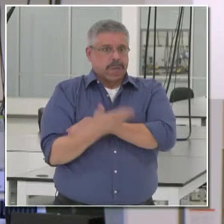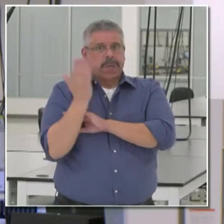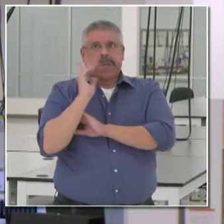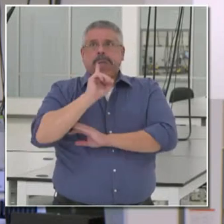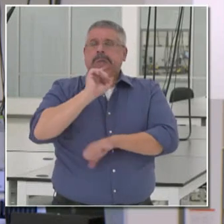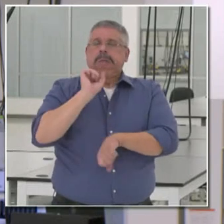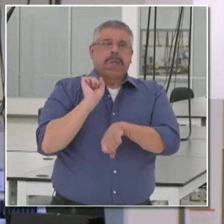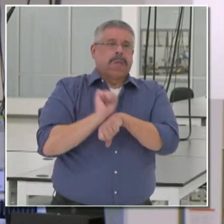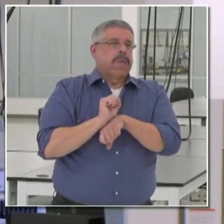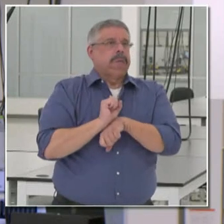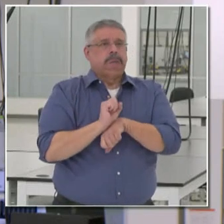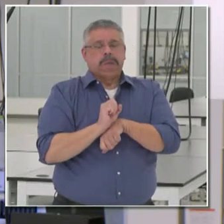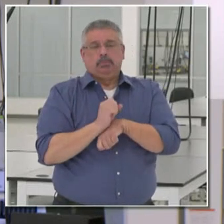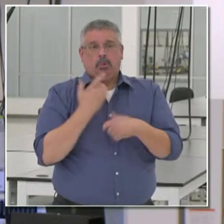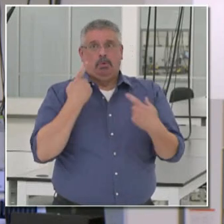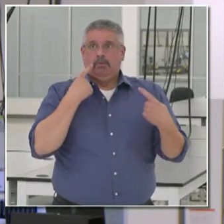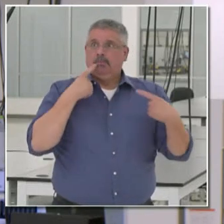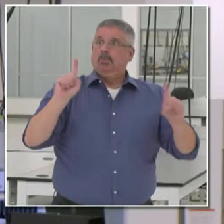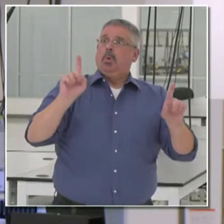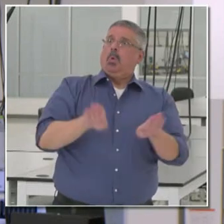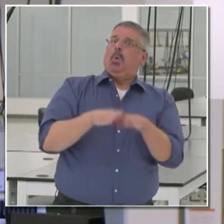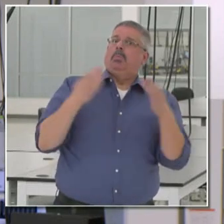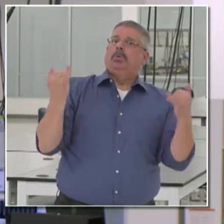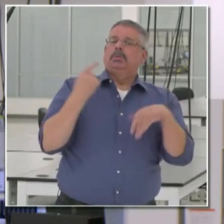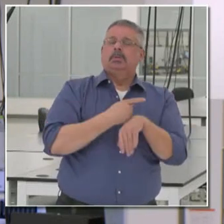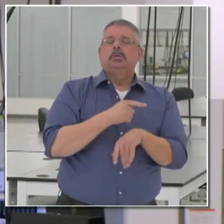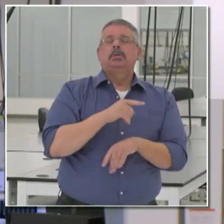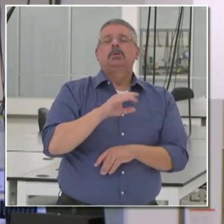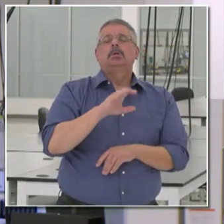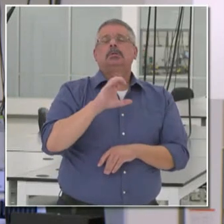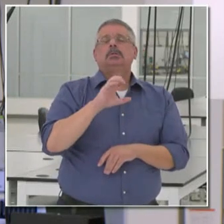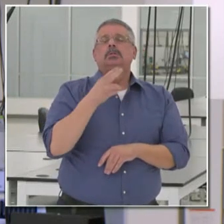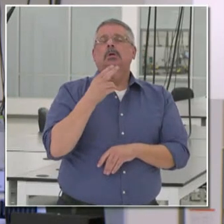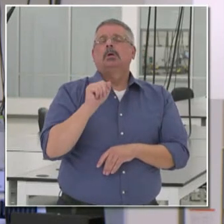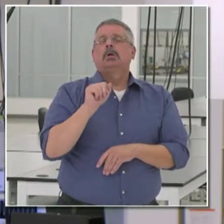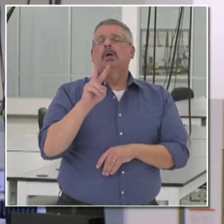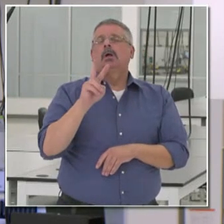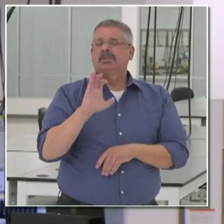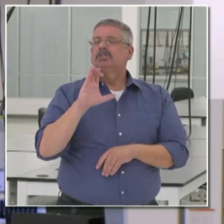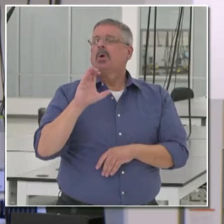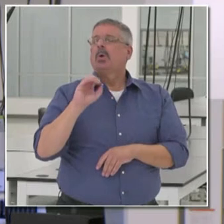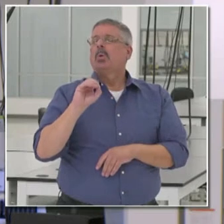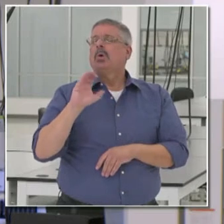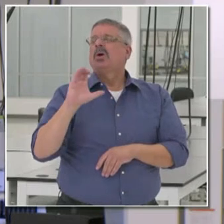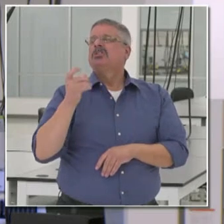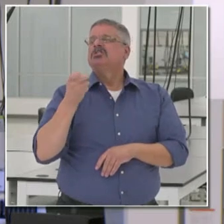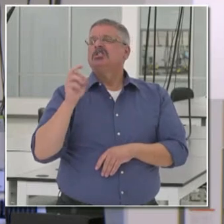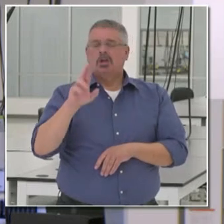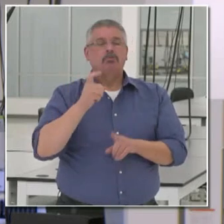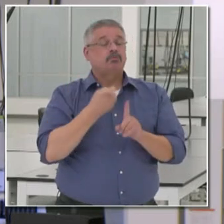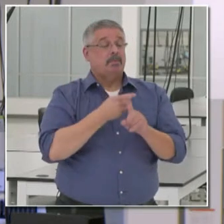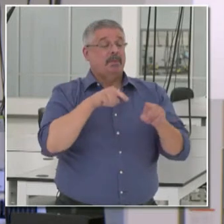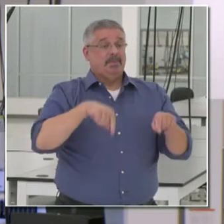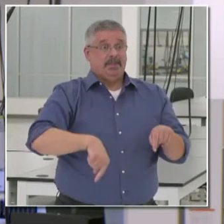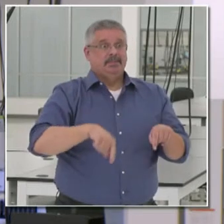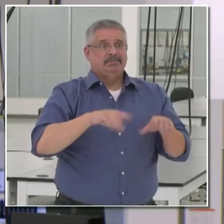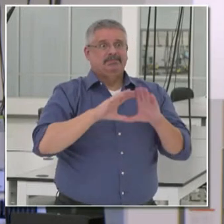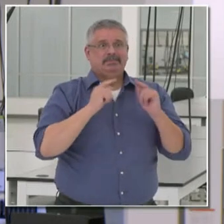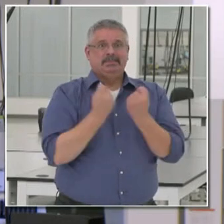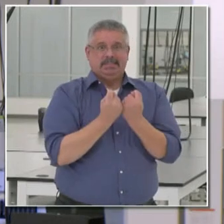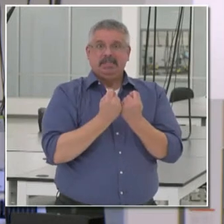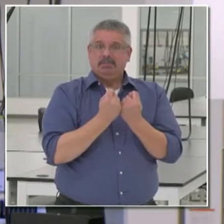armará este laboratorio trabajando 24 horas al día 7 días a la semana también el doctor coach chávez el